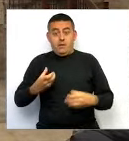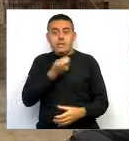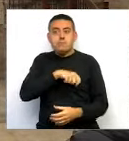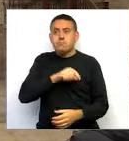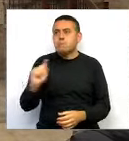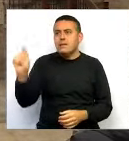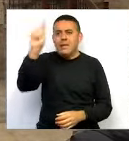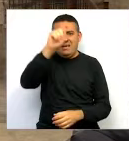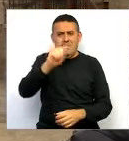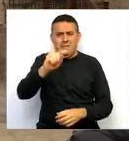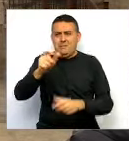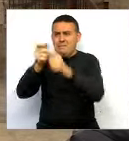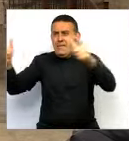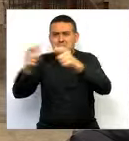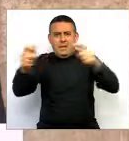incidencia